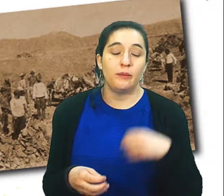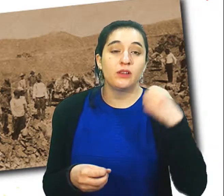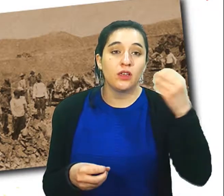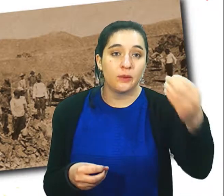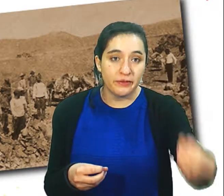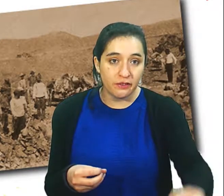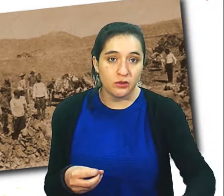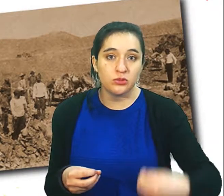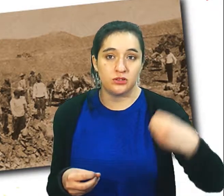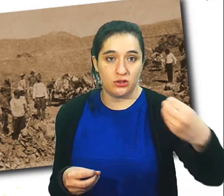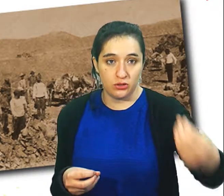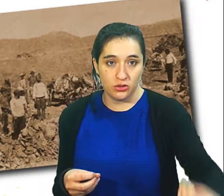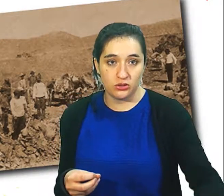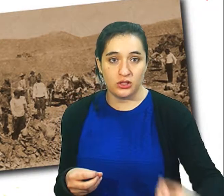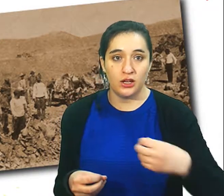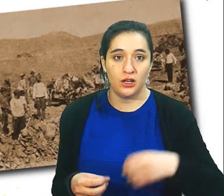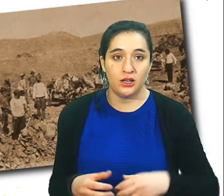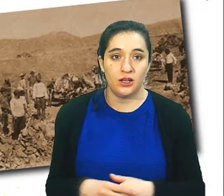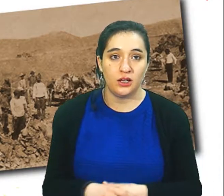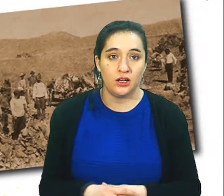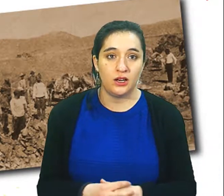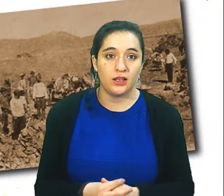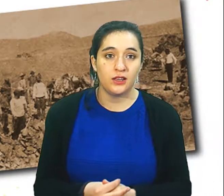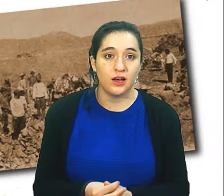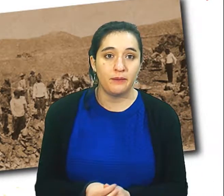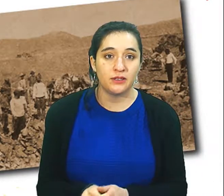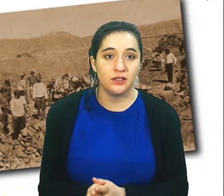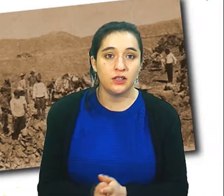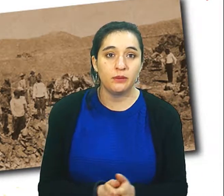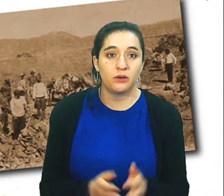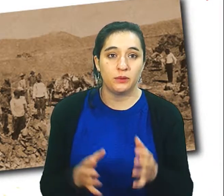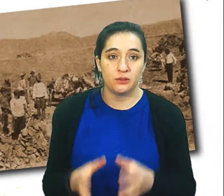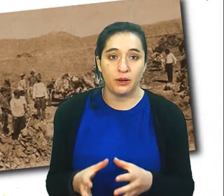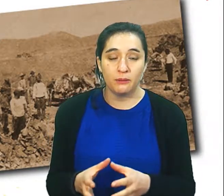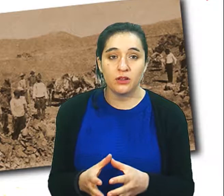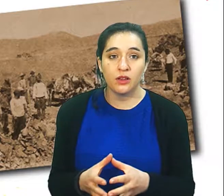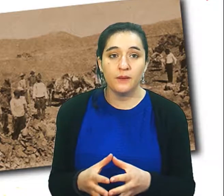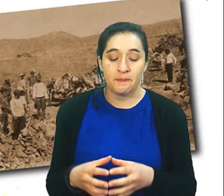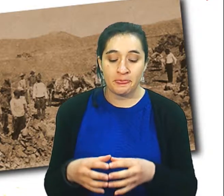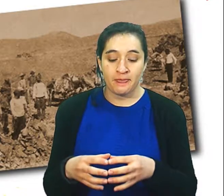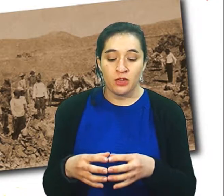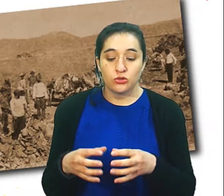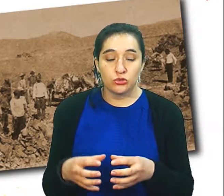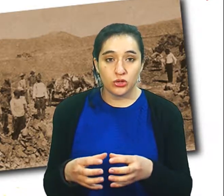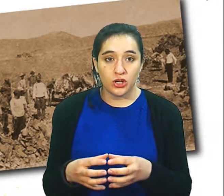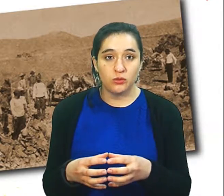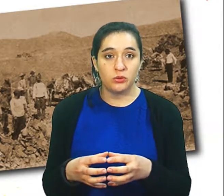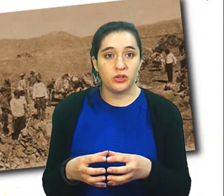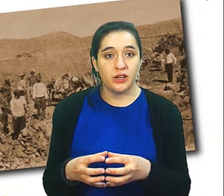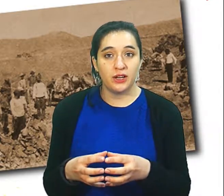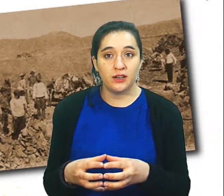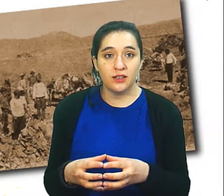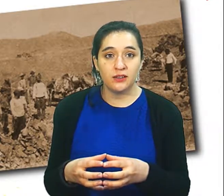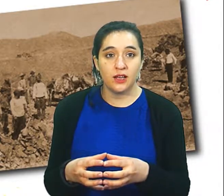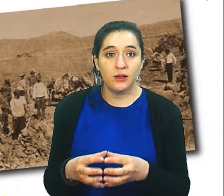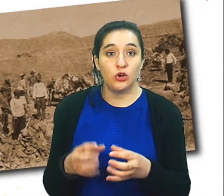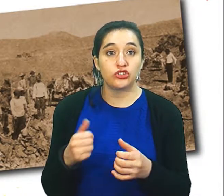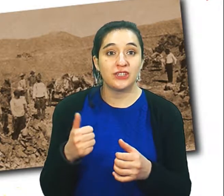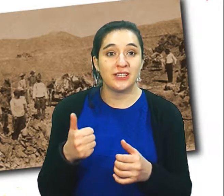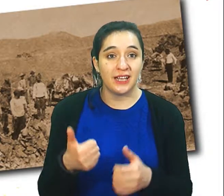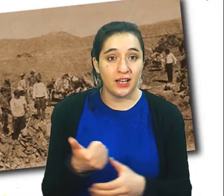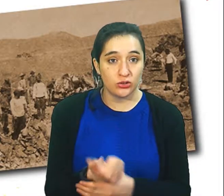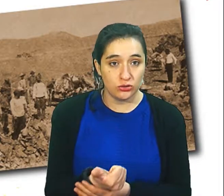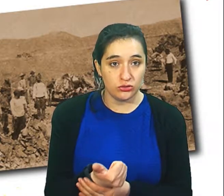principalmente, obviamente después va a haber un desarrollo de las ideas marxistas, pero principalmente surge como ideas anarquistas